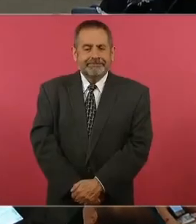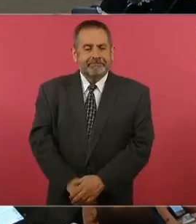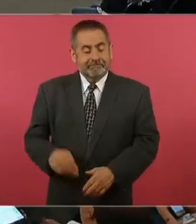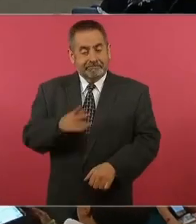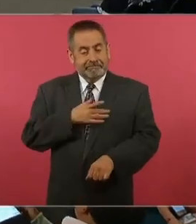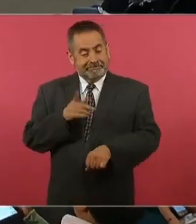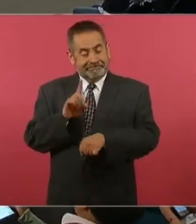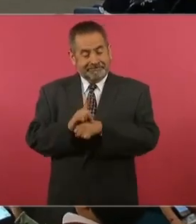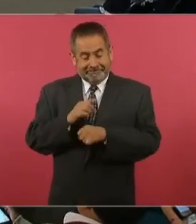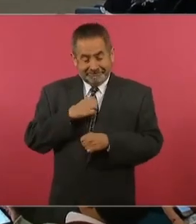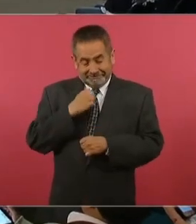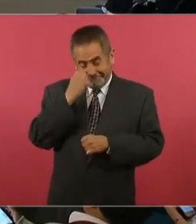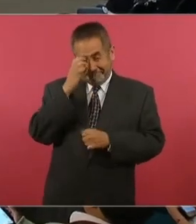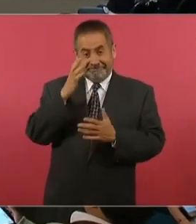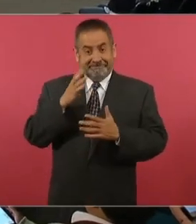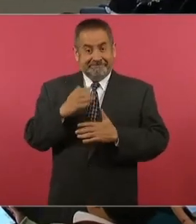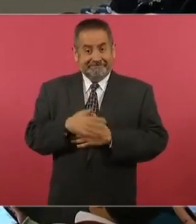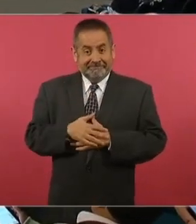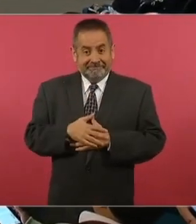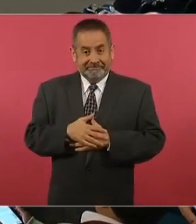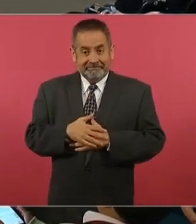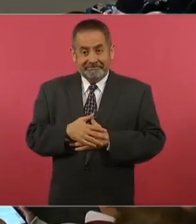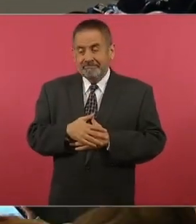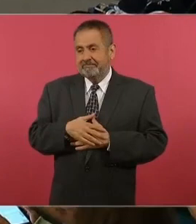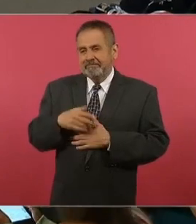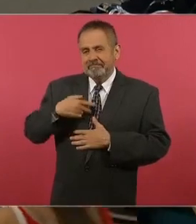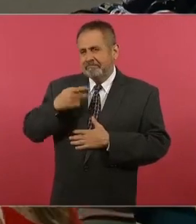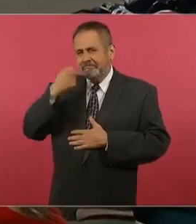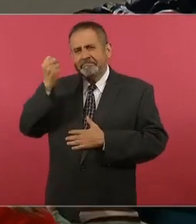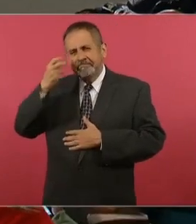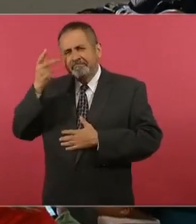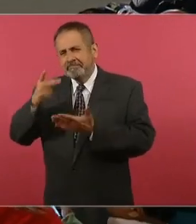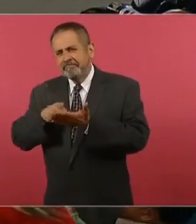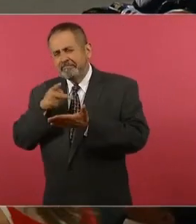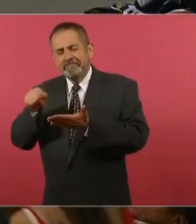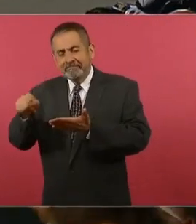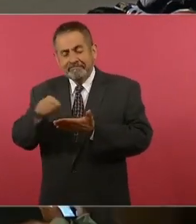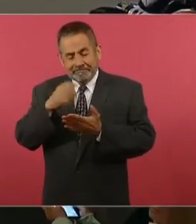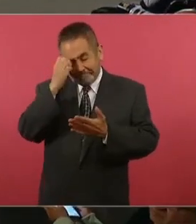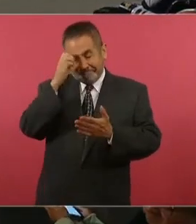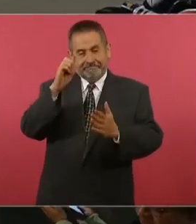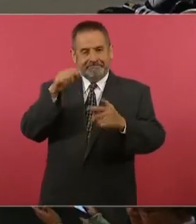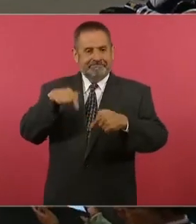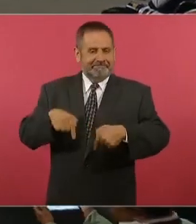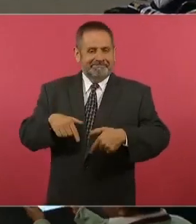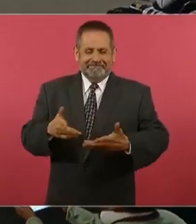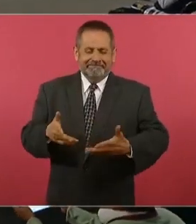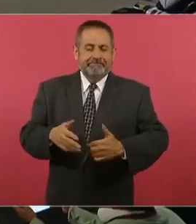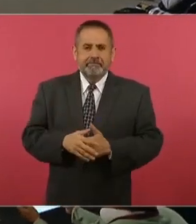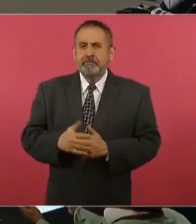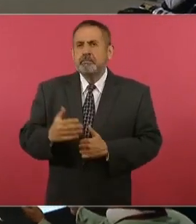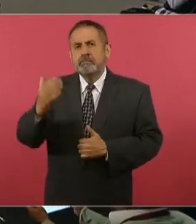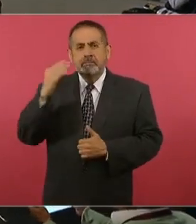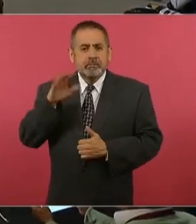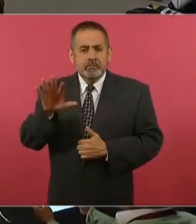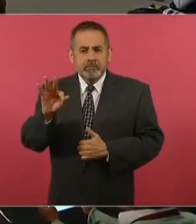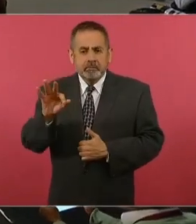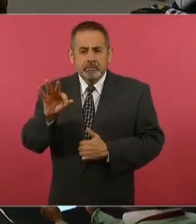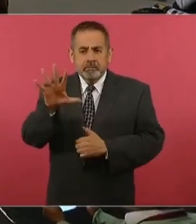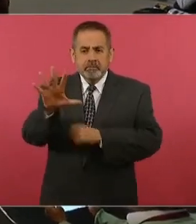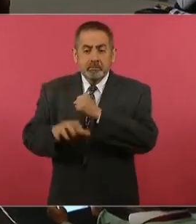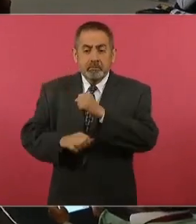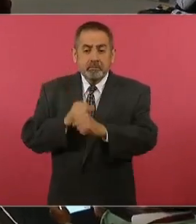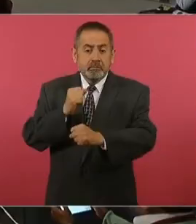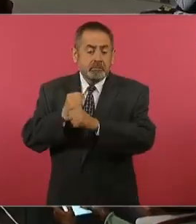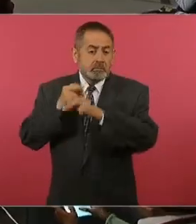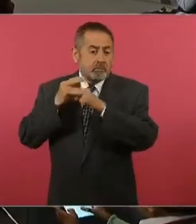esto. No es porque yo no hable, hablo todo el tiempo. Hace 45 años que